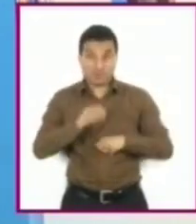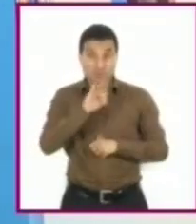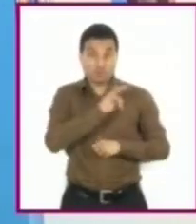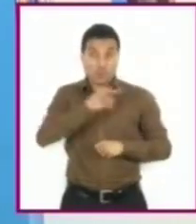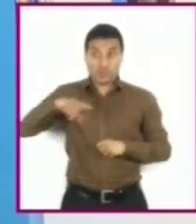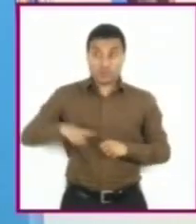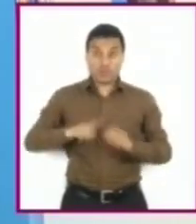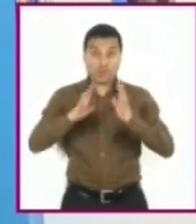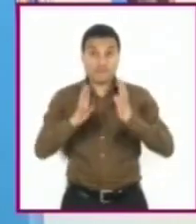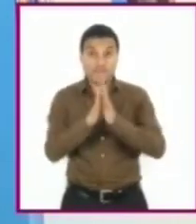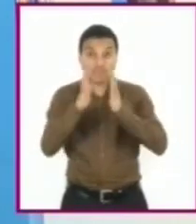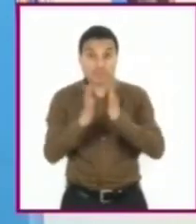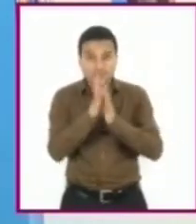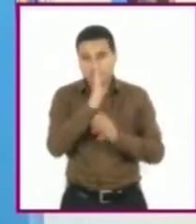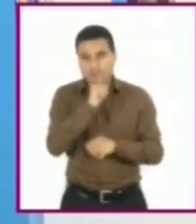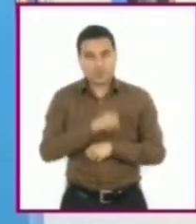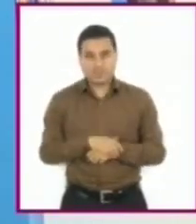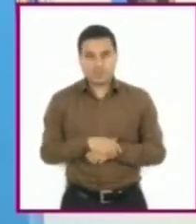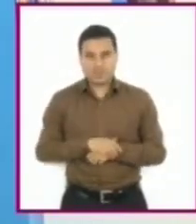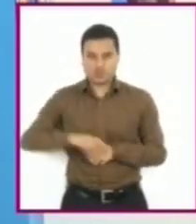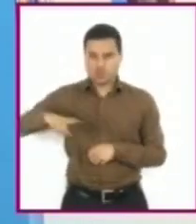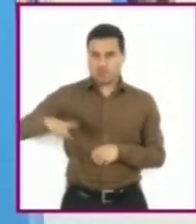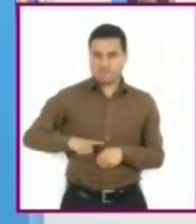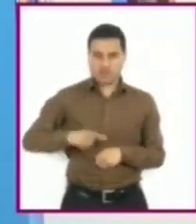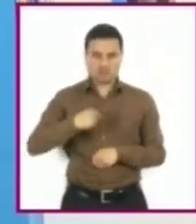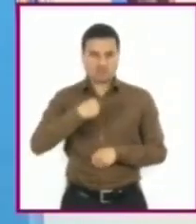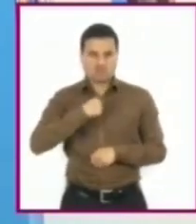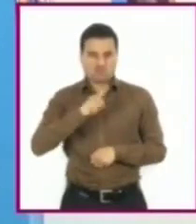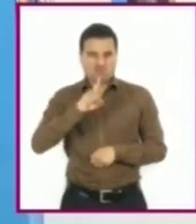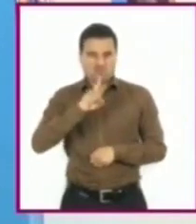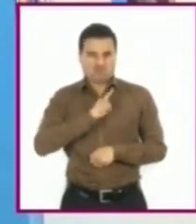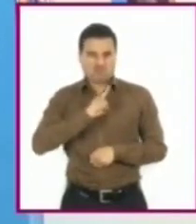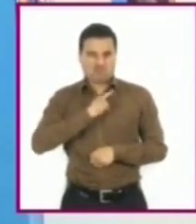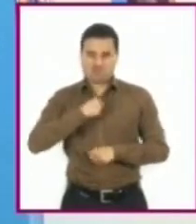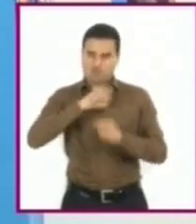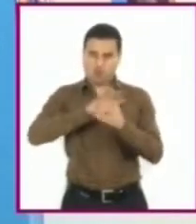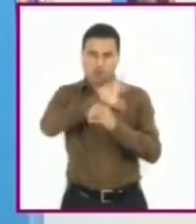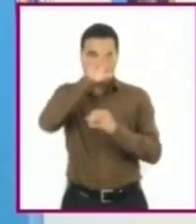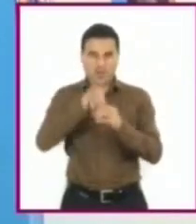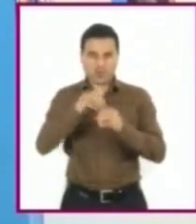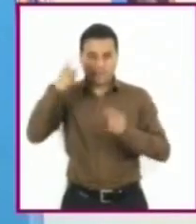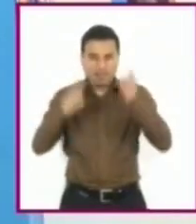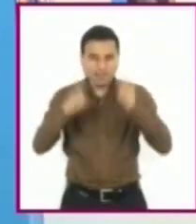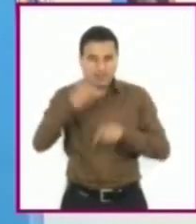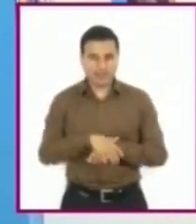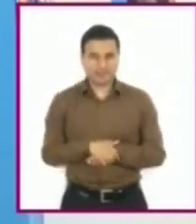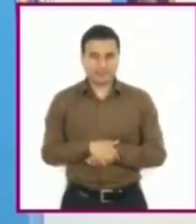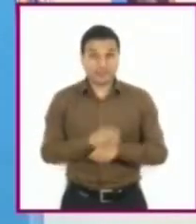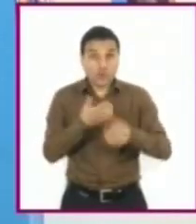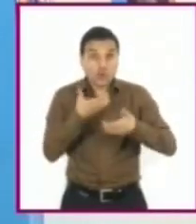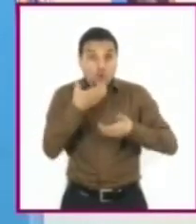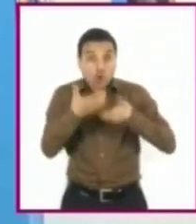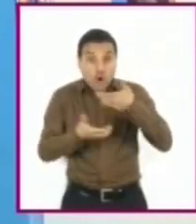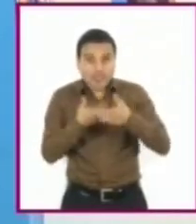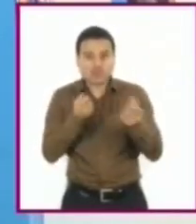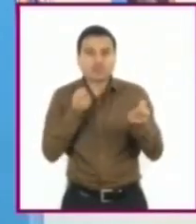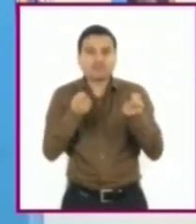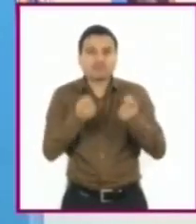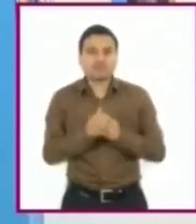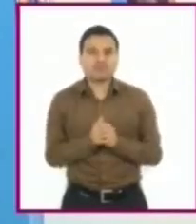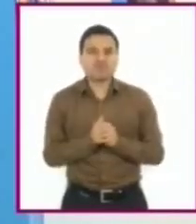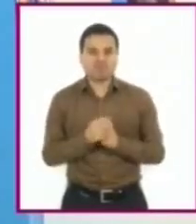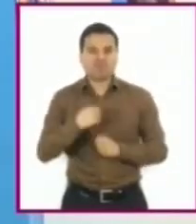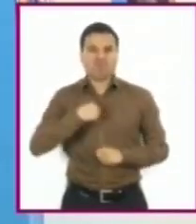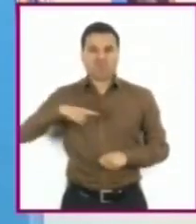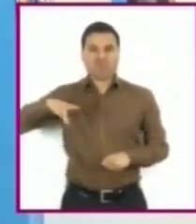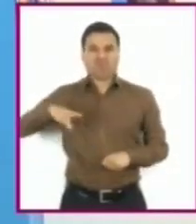gobierno, puesto que el monarca absoluto ejercía el poder absolutamente. El comercio estaba muy regulado, con la